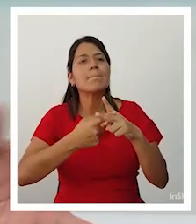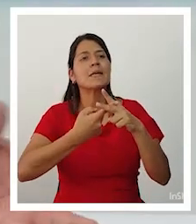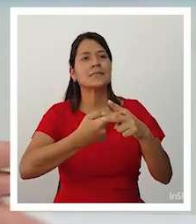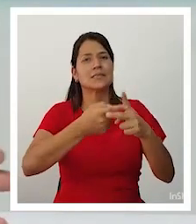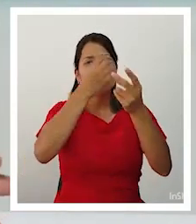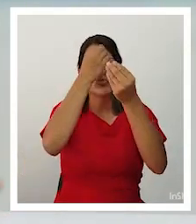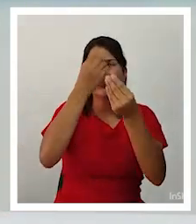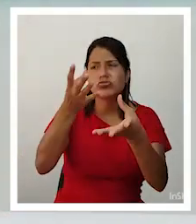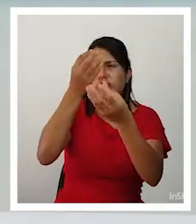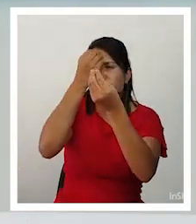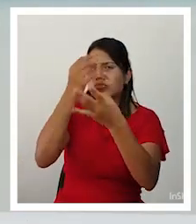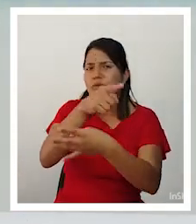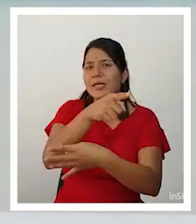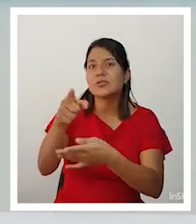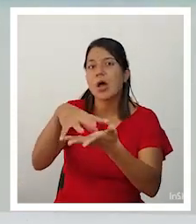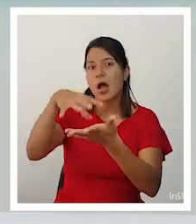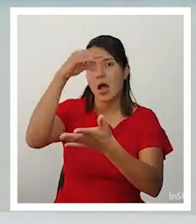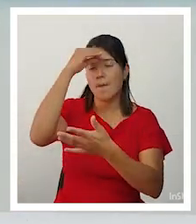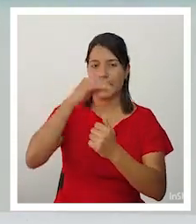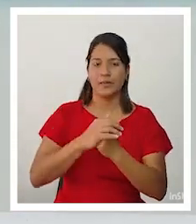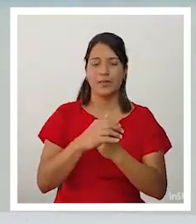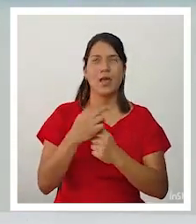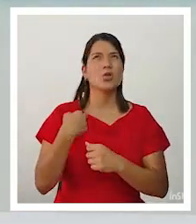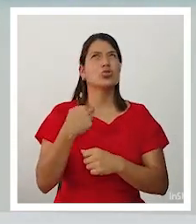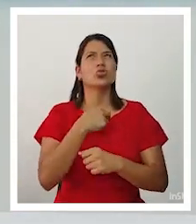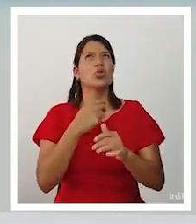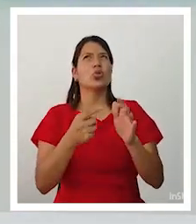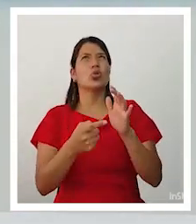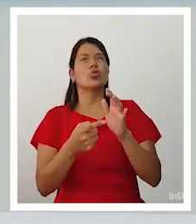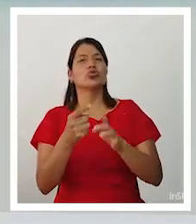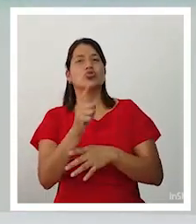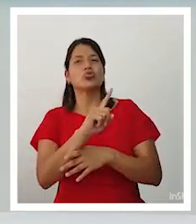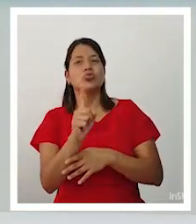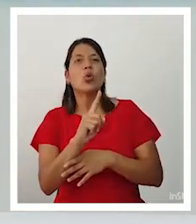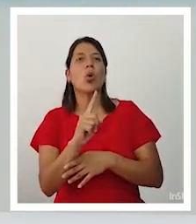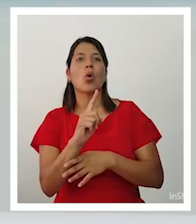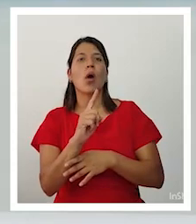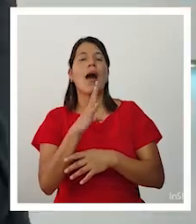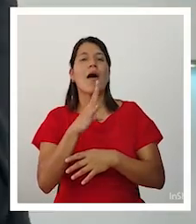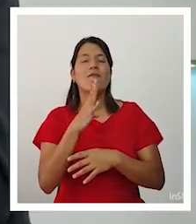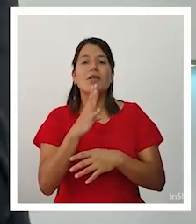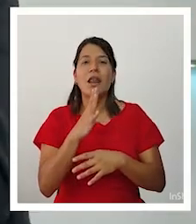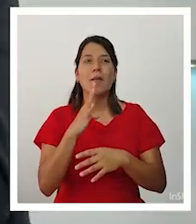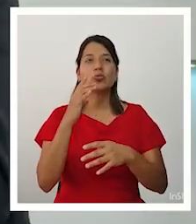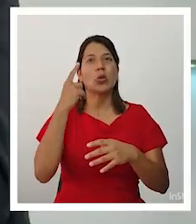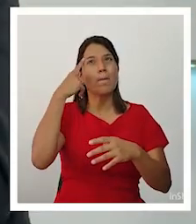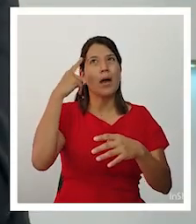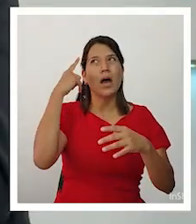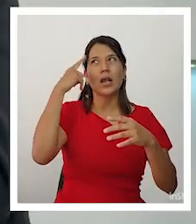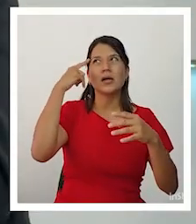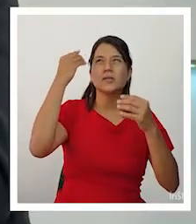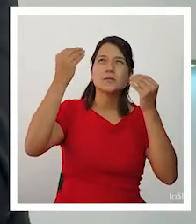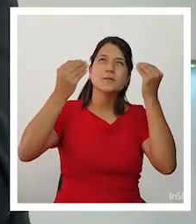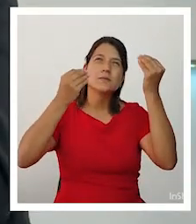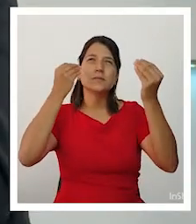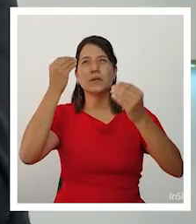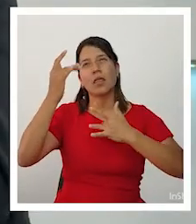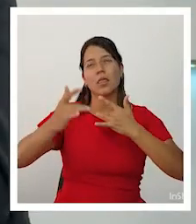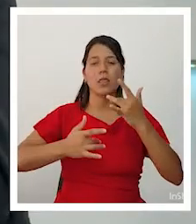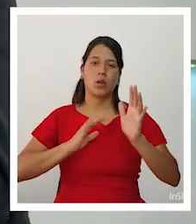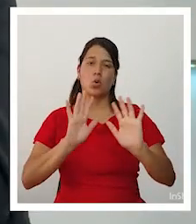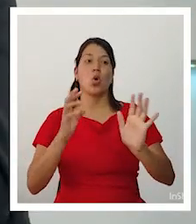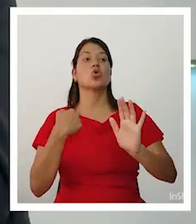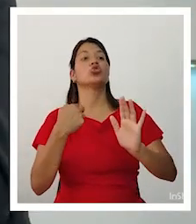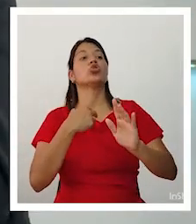población. Nosotros no concientizamos ni sensibilizamos en el tema de discapacidad. Nosotros educamos sobre el tema.